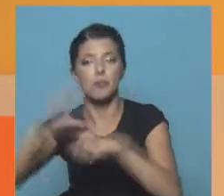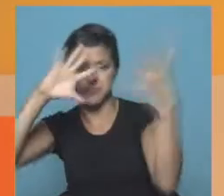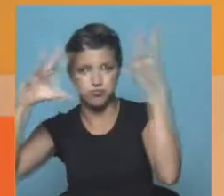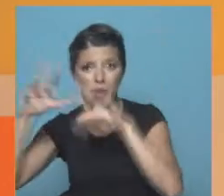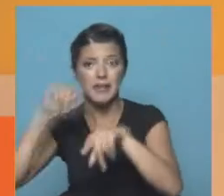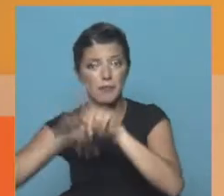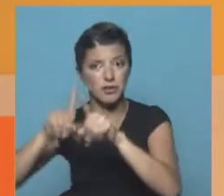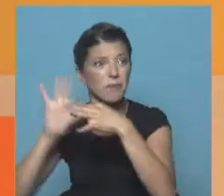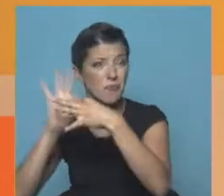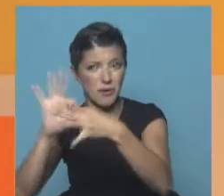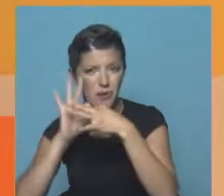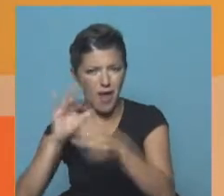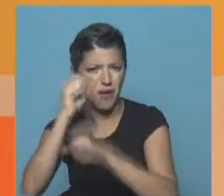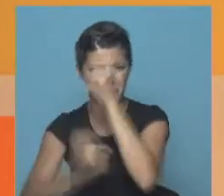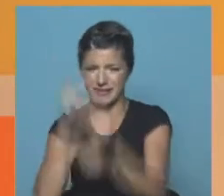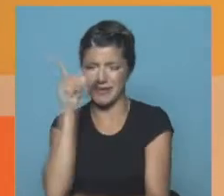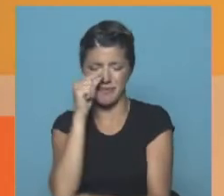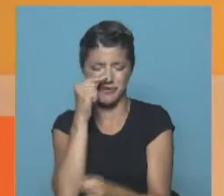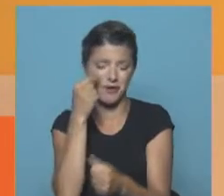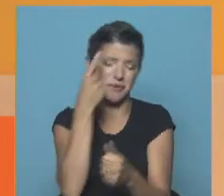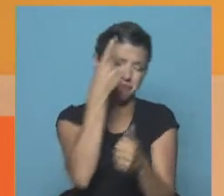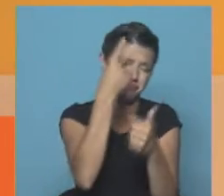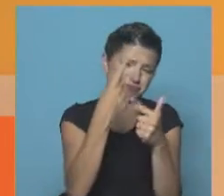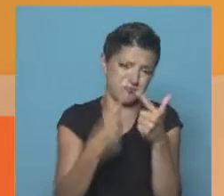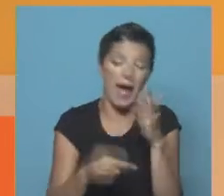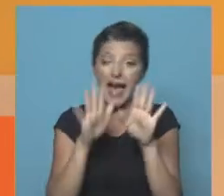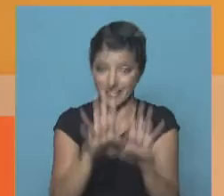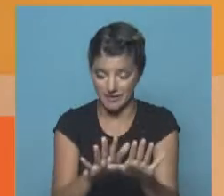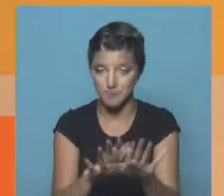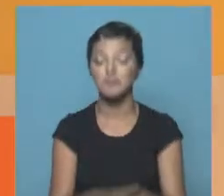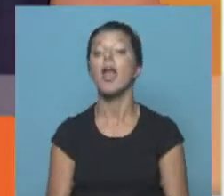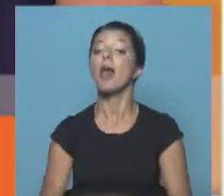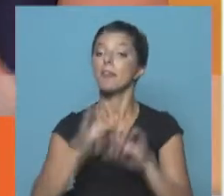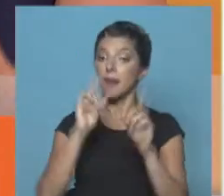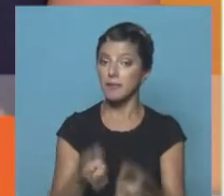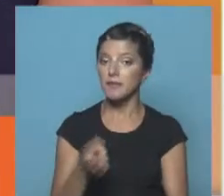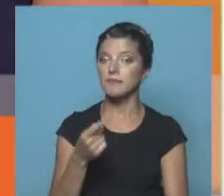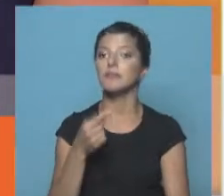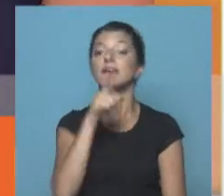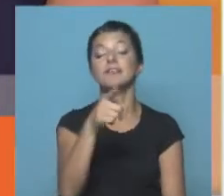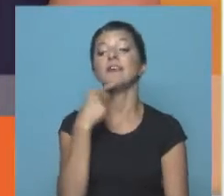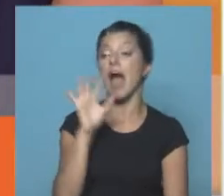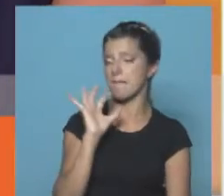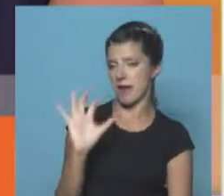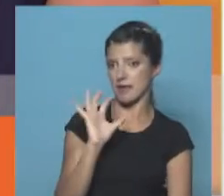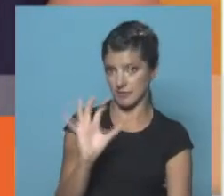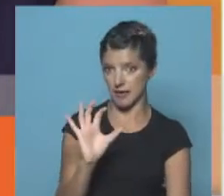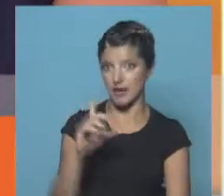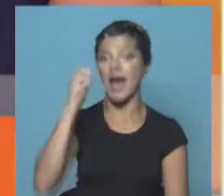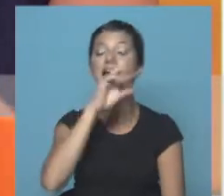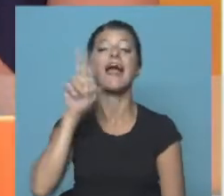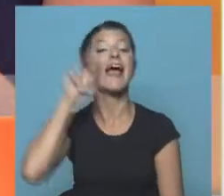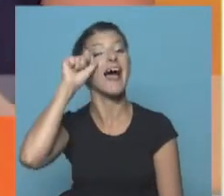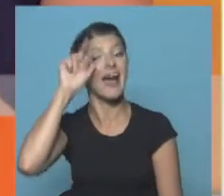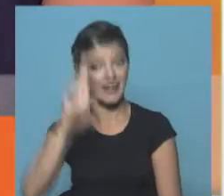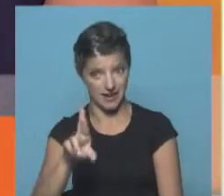con la industria del petróleo, etcétera, etcétera. Después de la amenaza a Carrier y a los empresarios de decirle a Carrier, que no